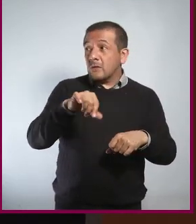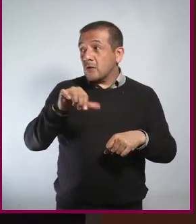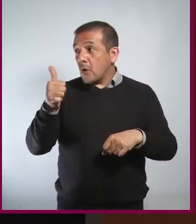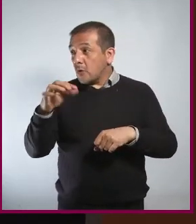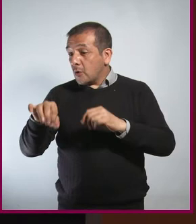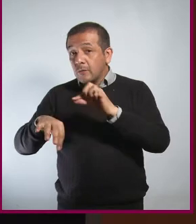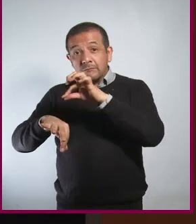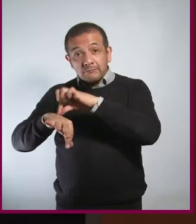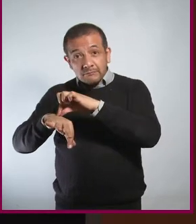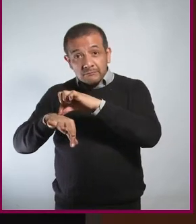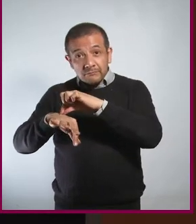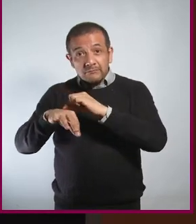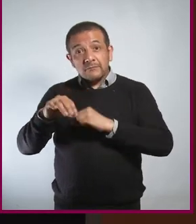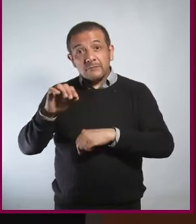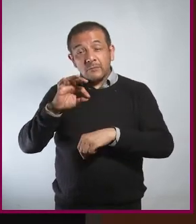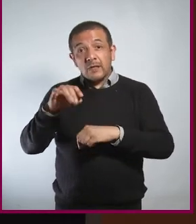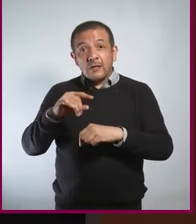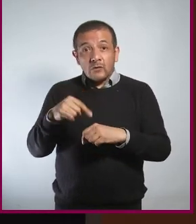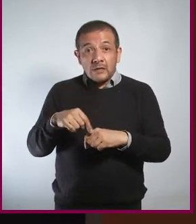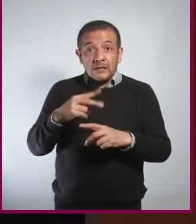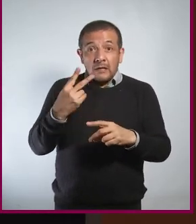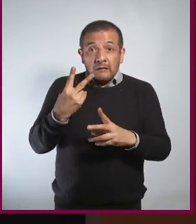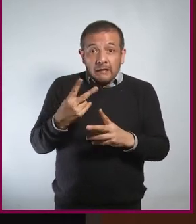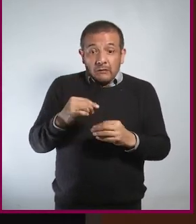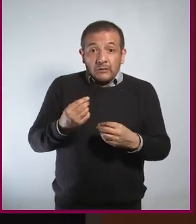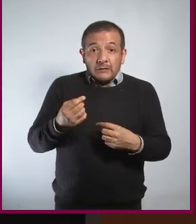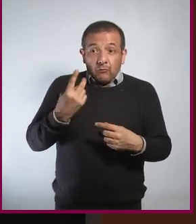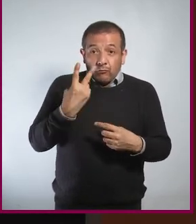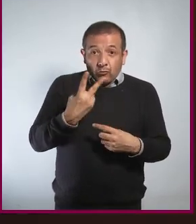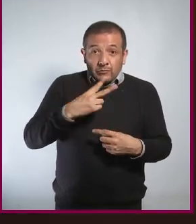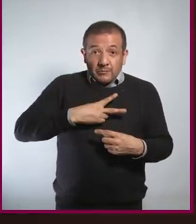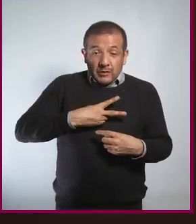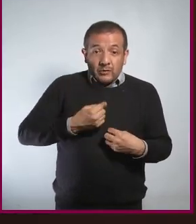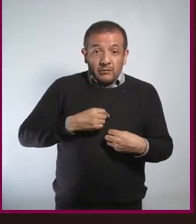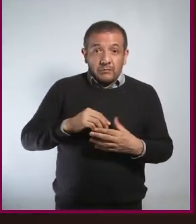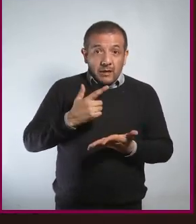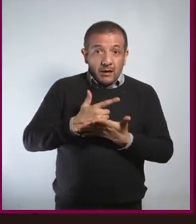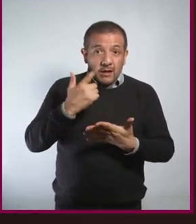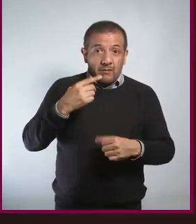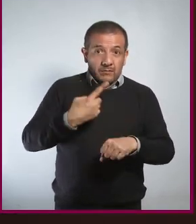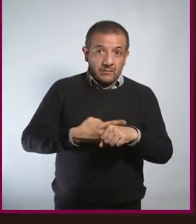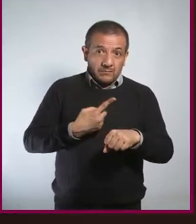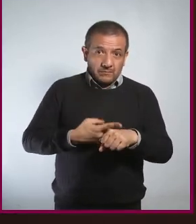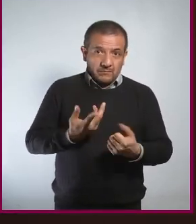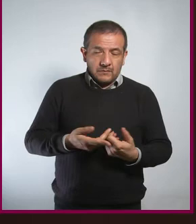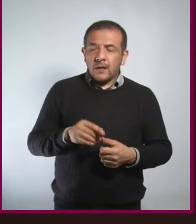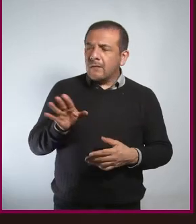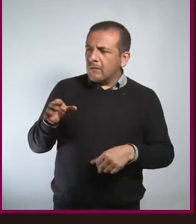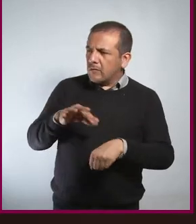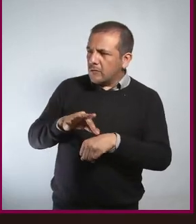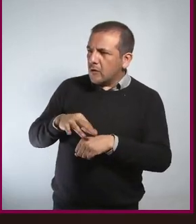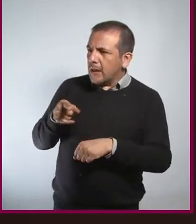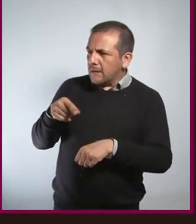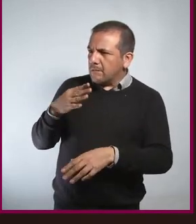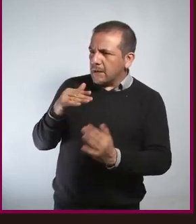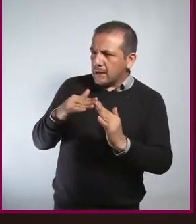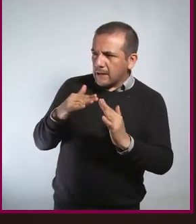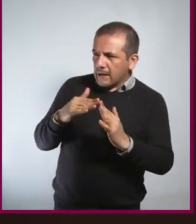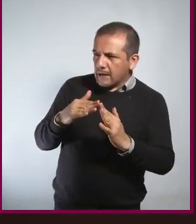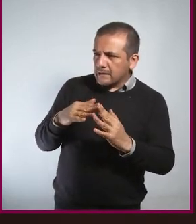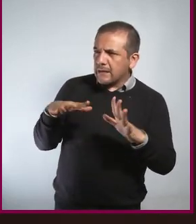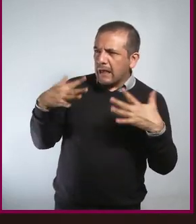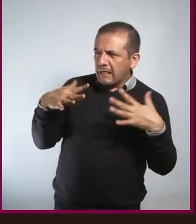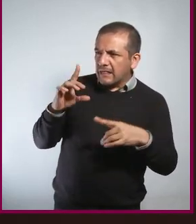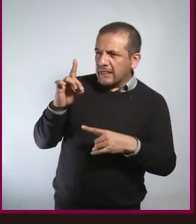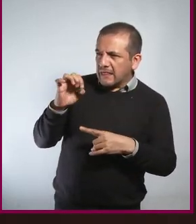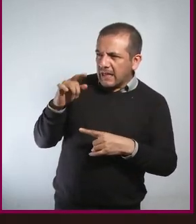otro serotipo y de esta forma llevar a la forma grave de la enfermedad. Doctor, si alguien en casa tiene dengue, ¿debe aislarse para evitar